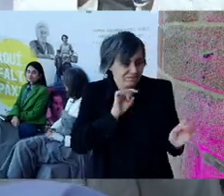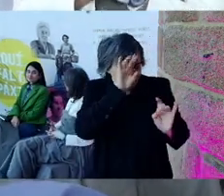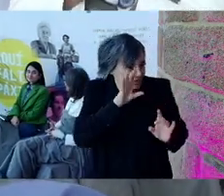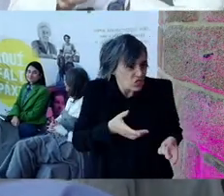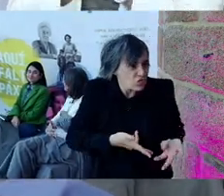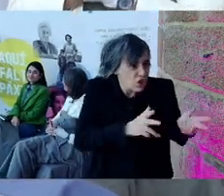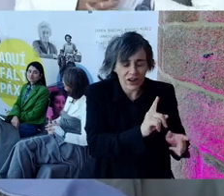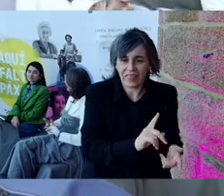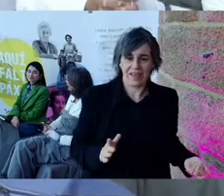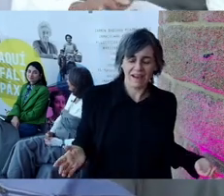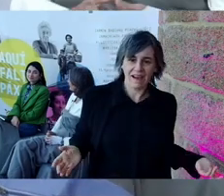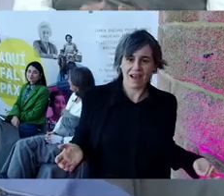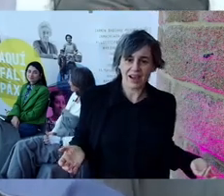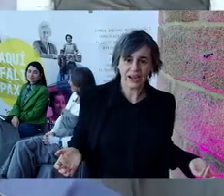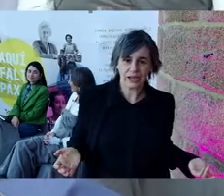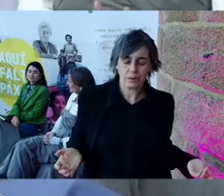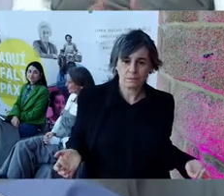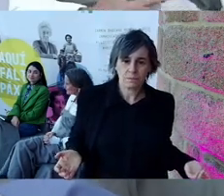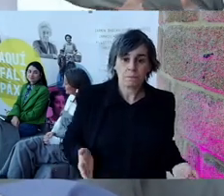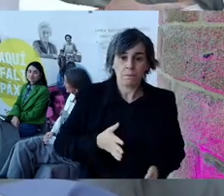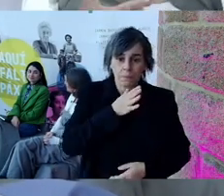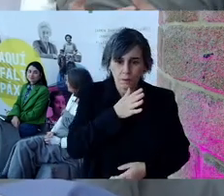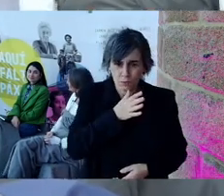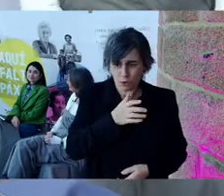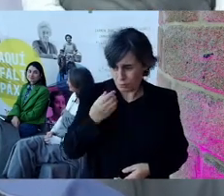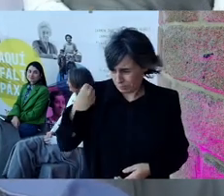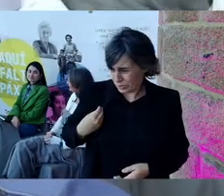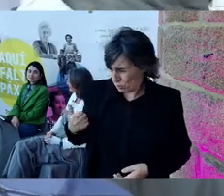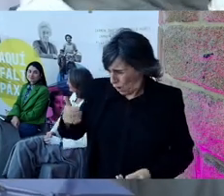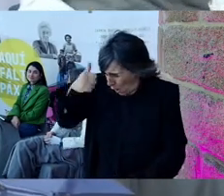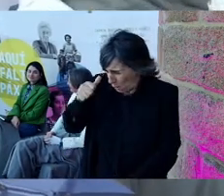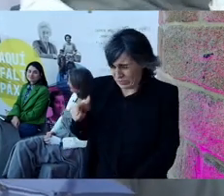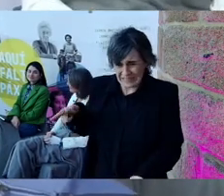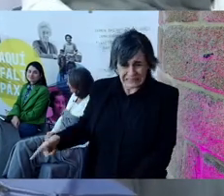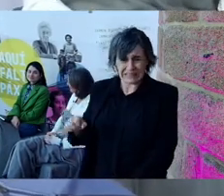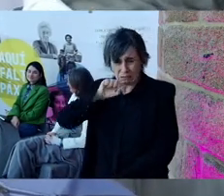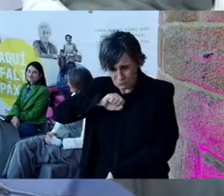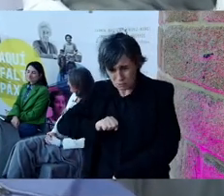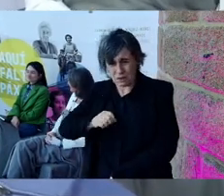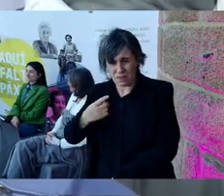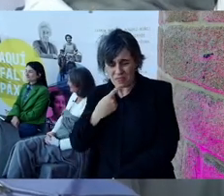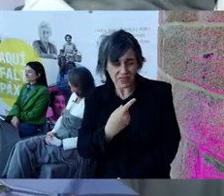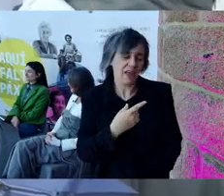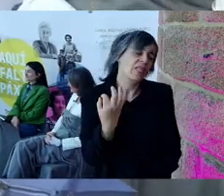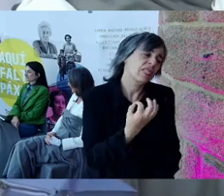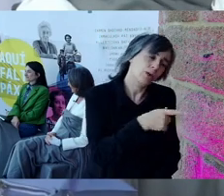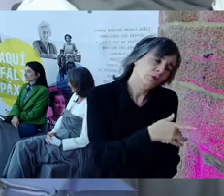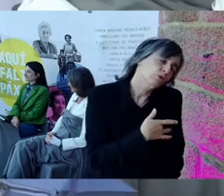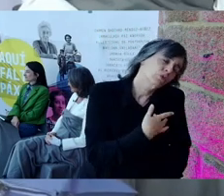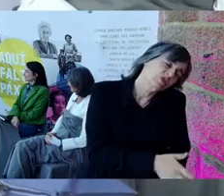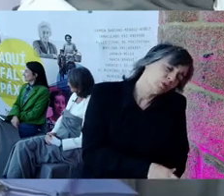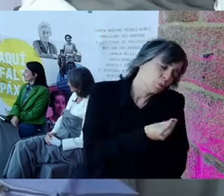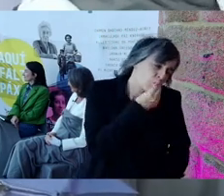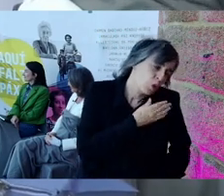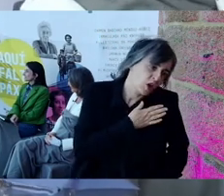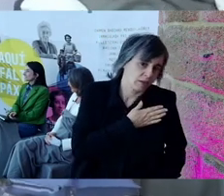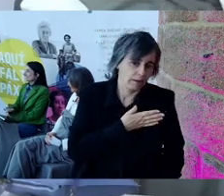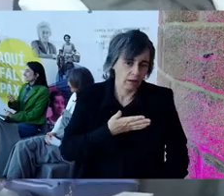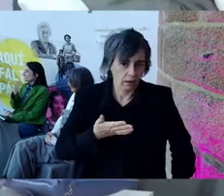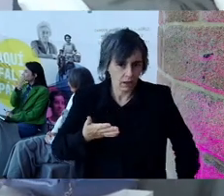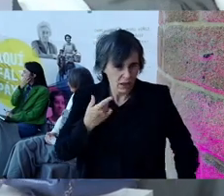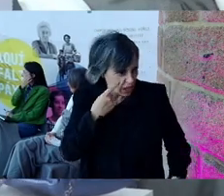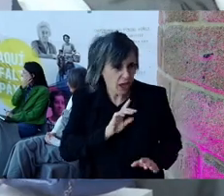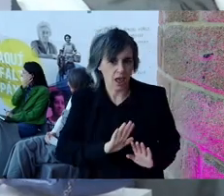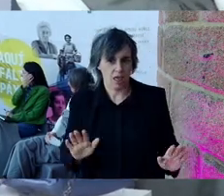es que no le dejan hacer nada, porque viene el malnacido este a decirle que tiene que ser magnánima. Es